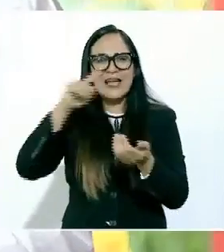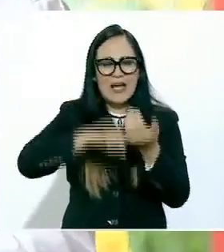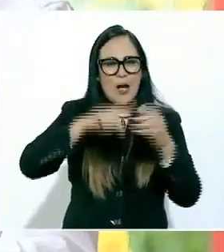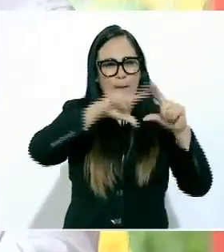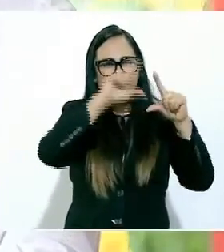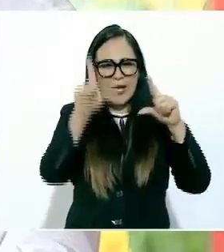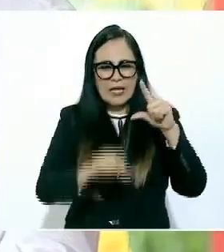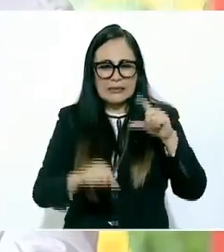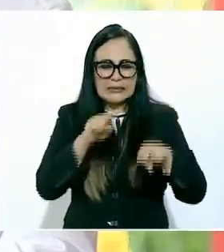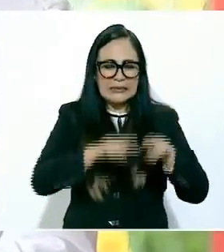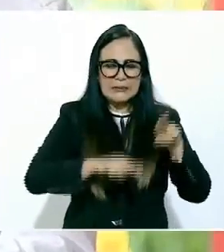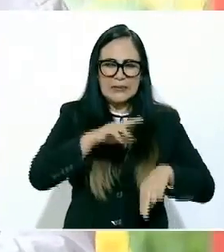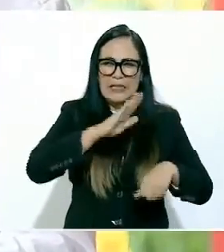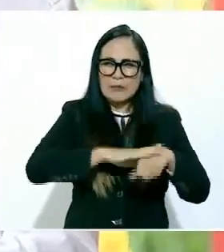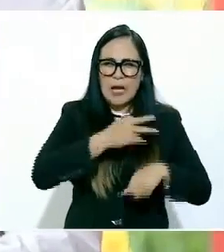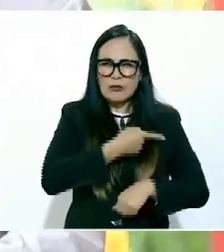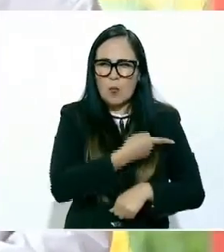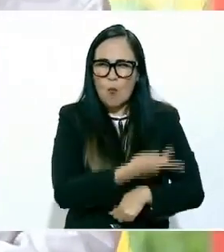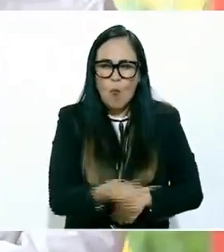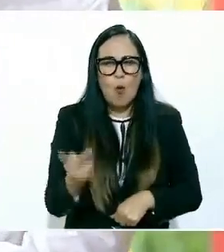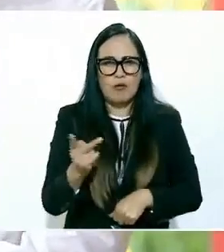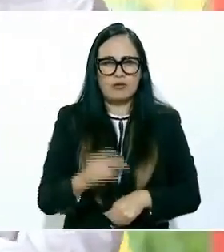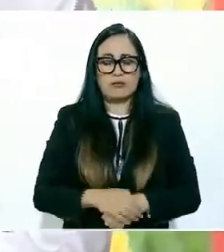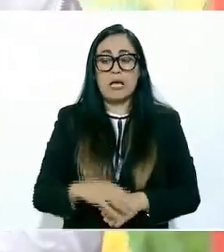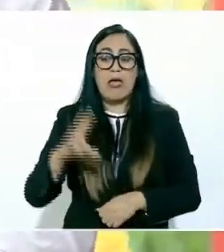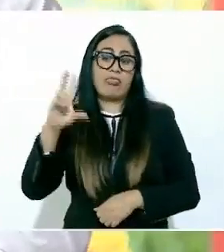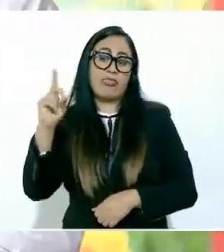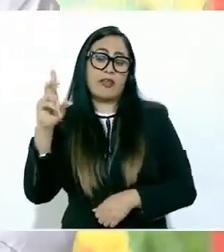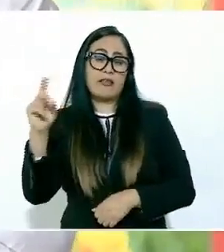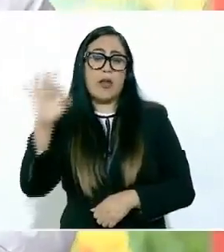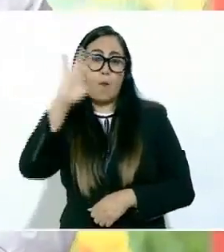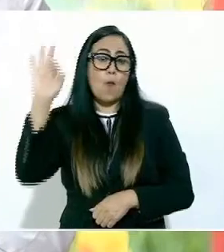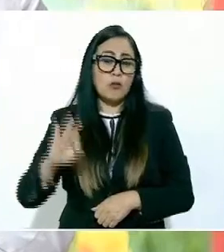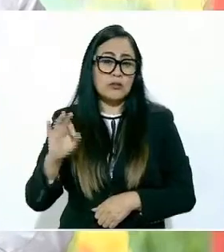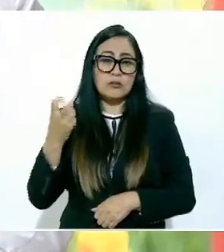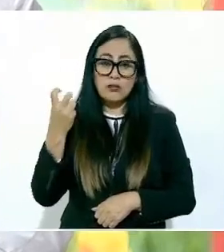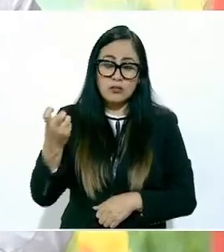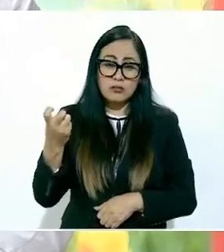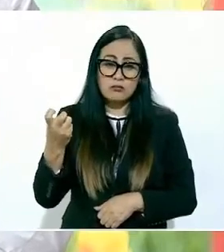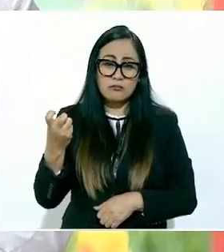abajo hacia arriba. No quiere decir que al 30% restante